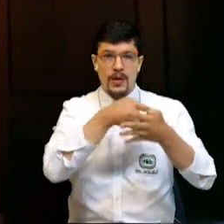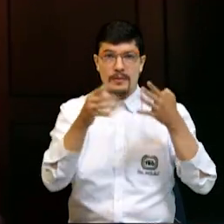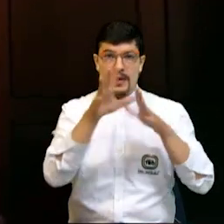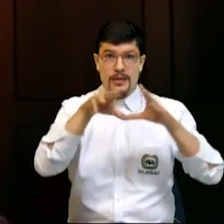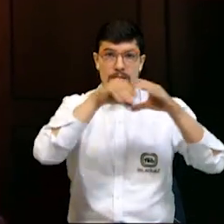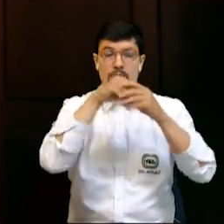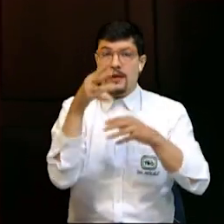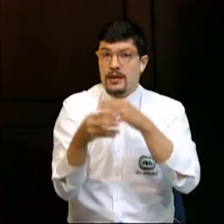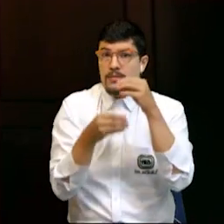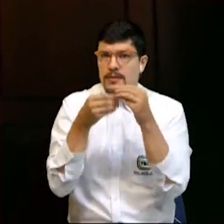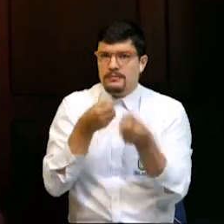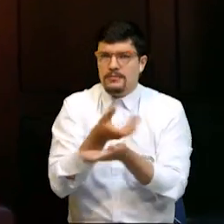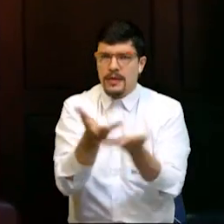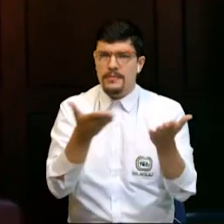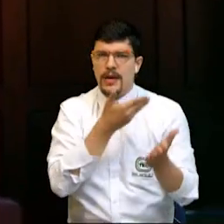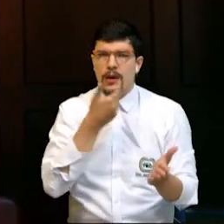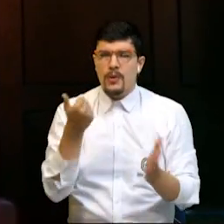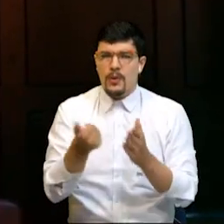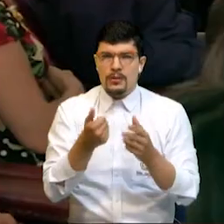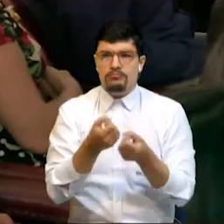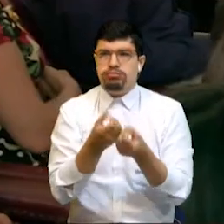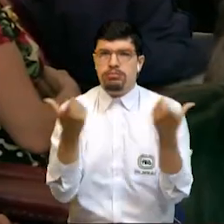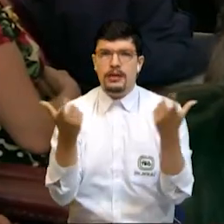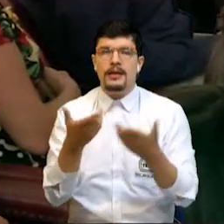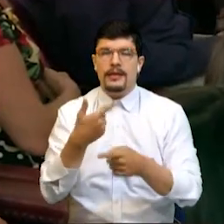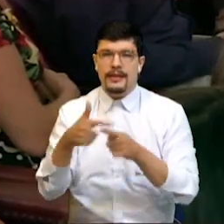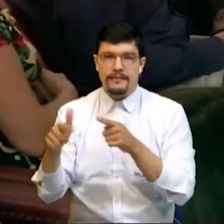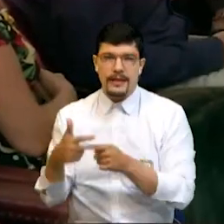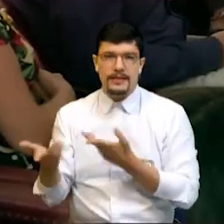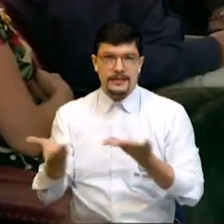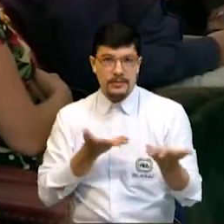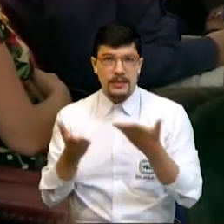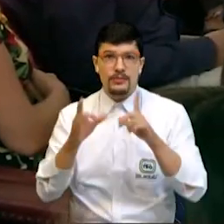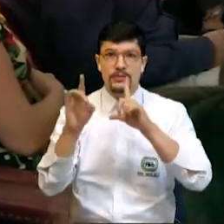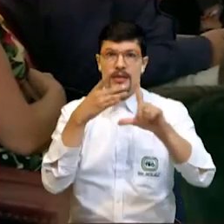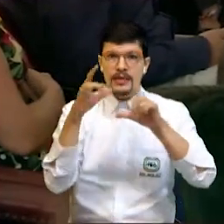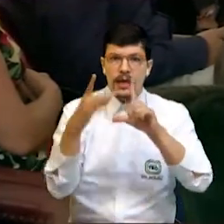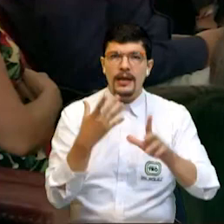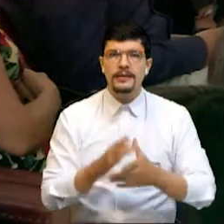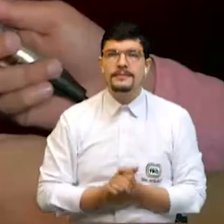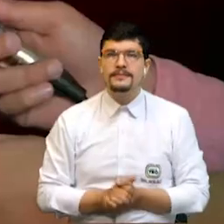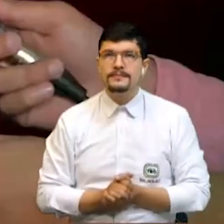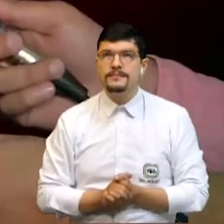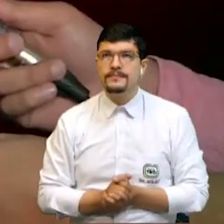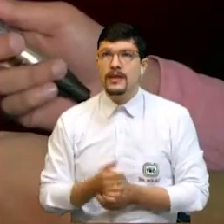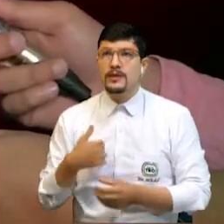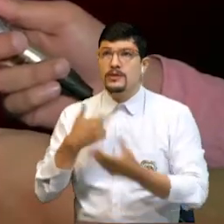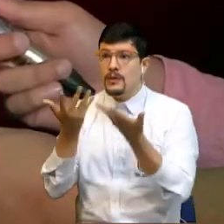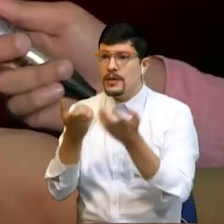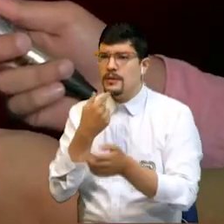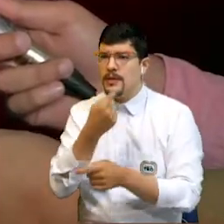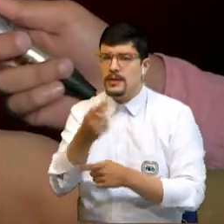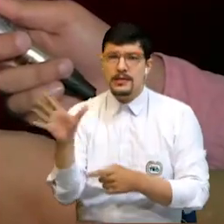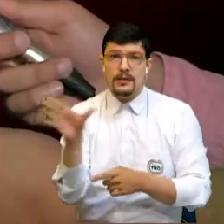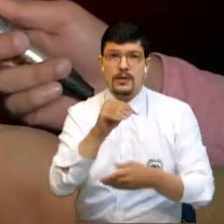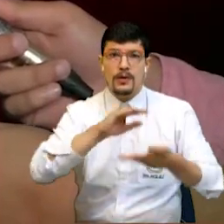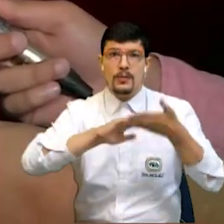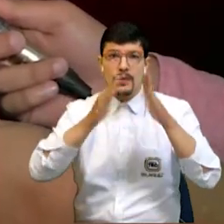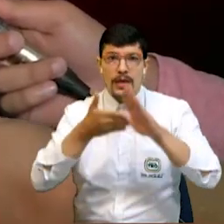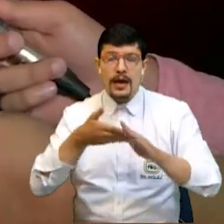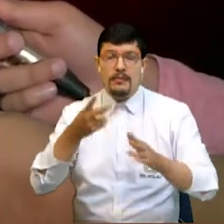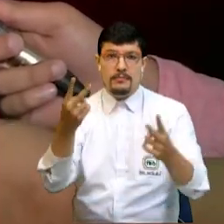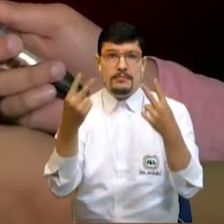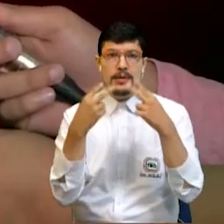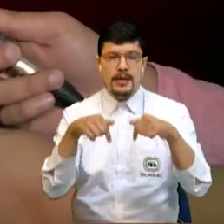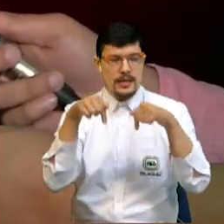darle mayor contenido y agilidad y ampliar los contenidos digitales quiero decirle a todos los televidentes y la comunidad en general que